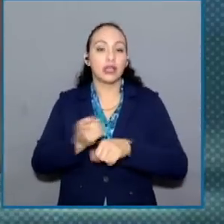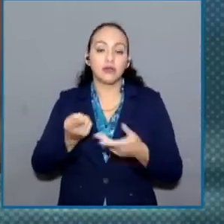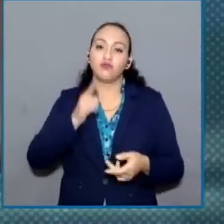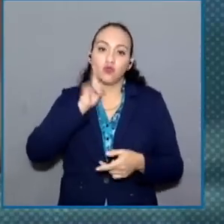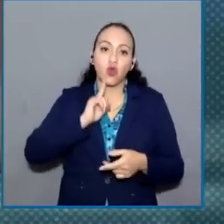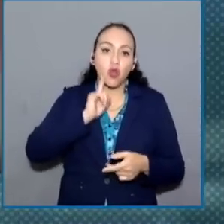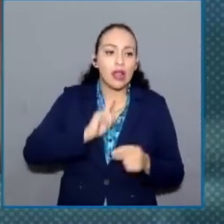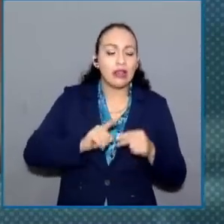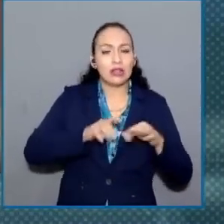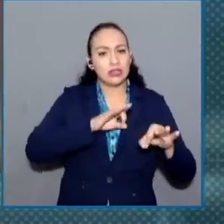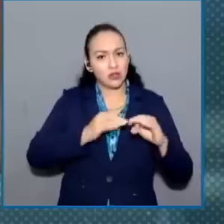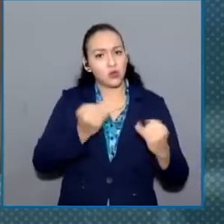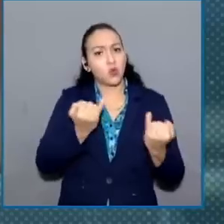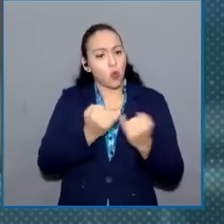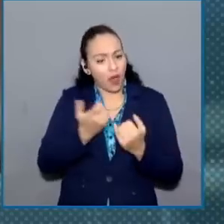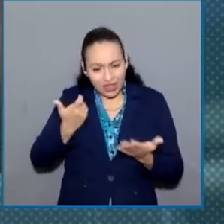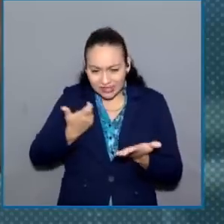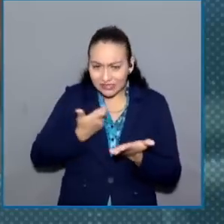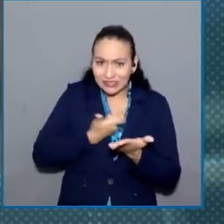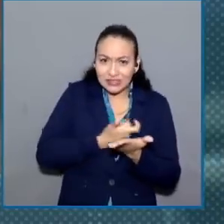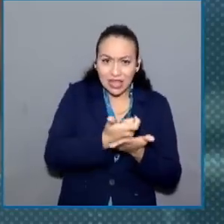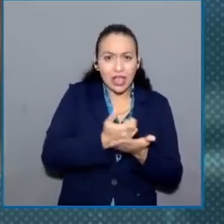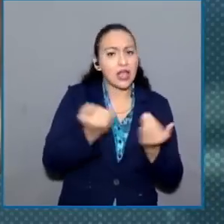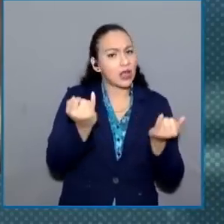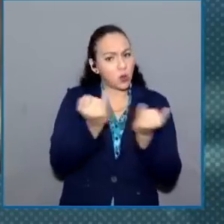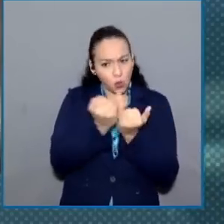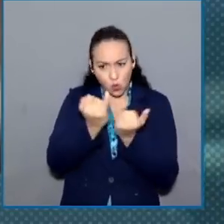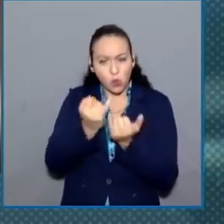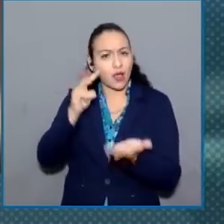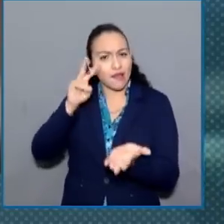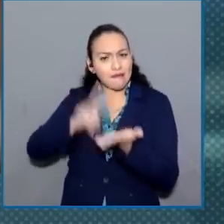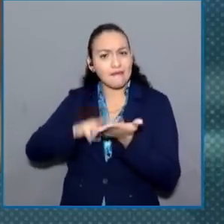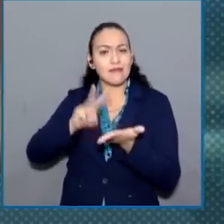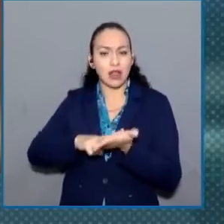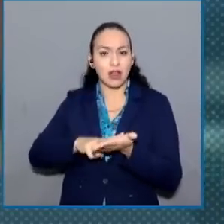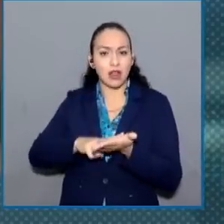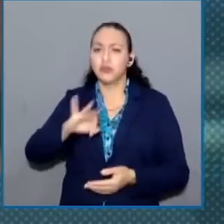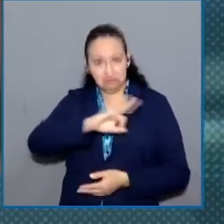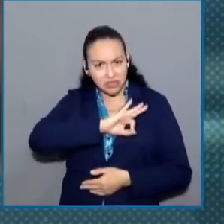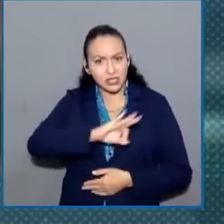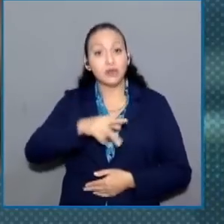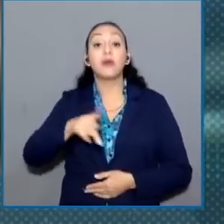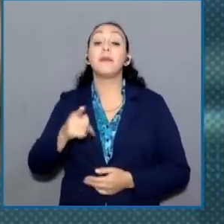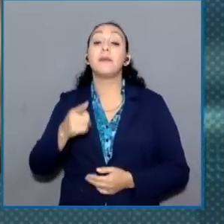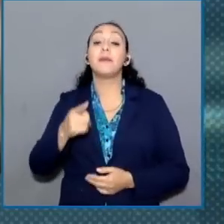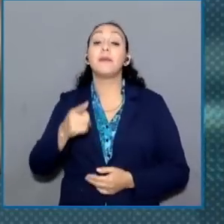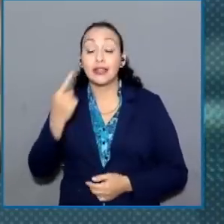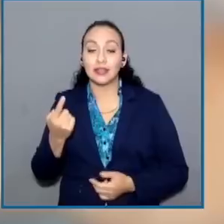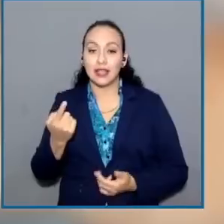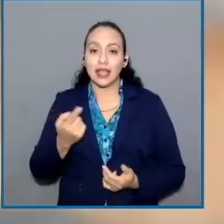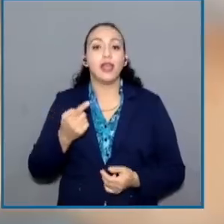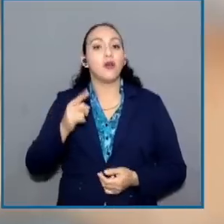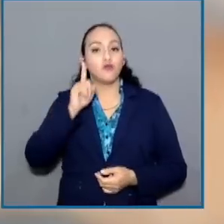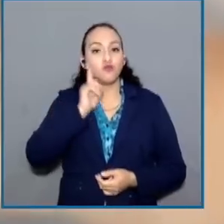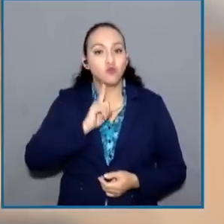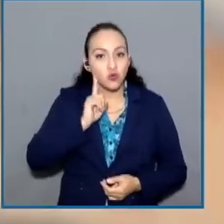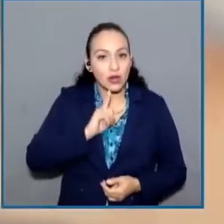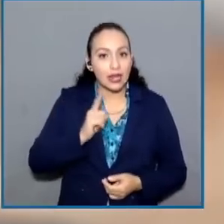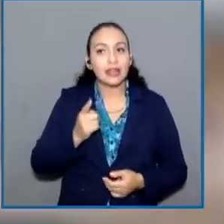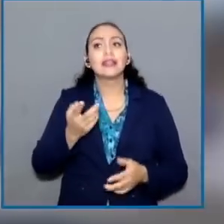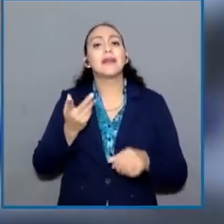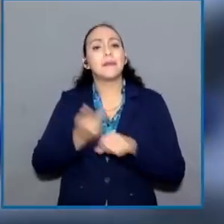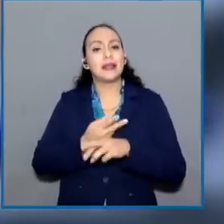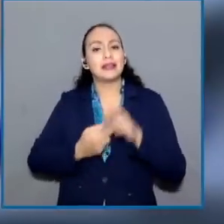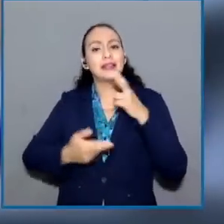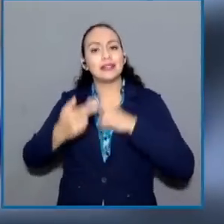que todavía se puede recomponer el mundo si la mujer regresa a cumplir los roles tradicionales. Indicaron que